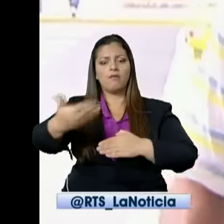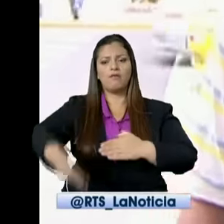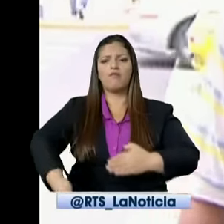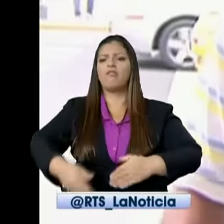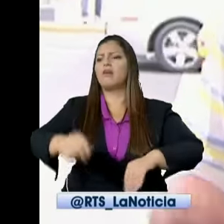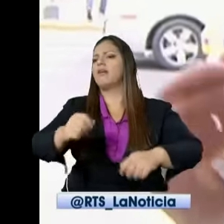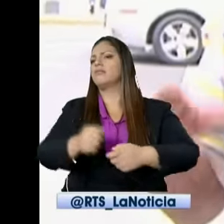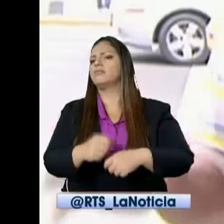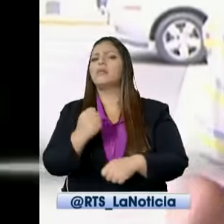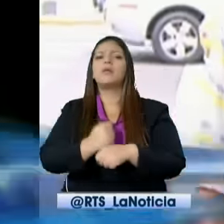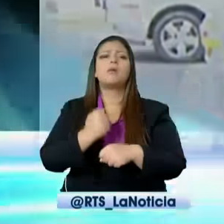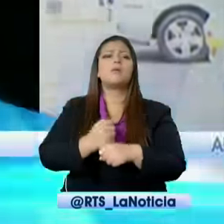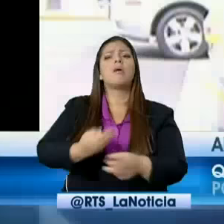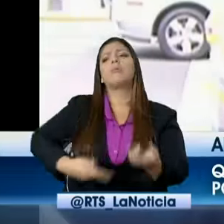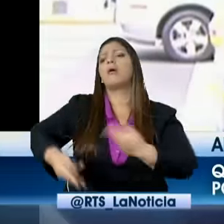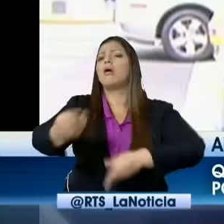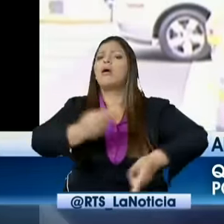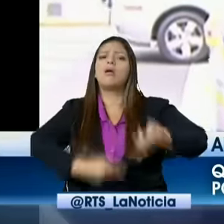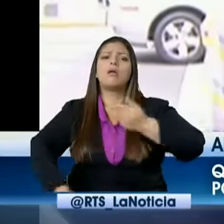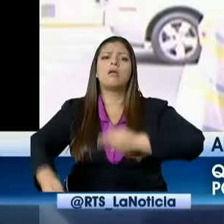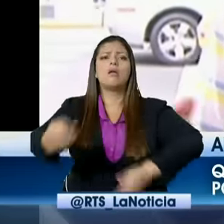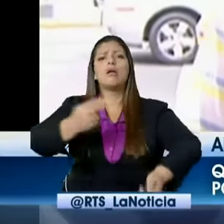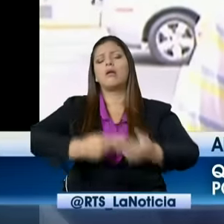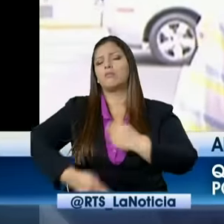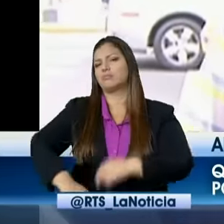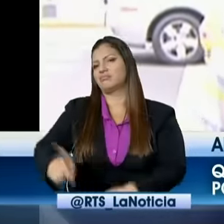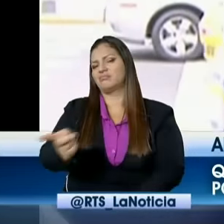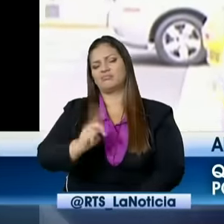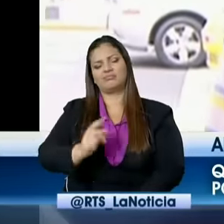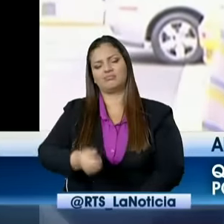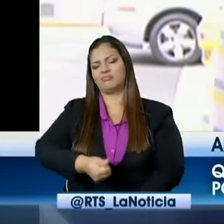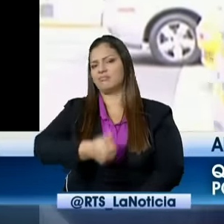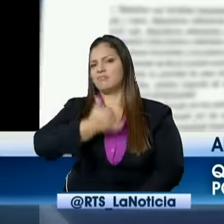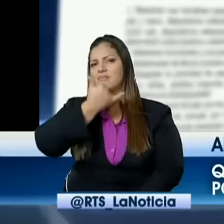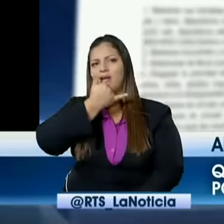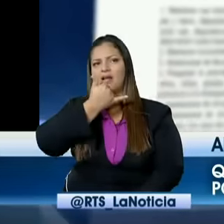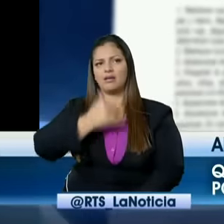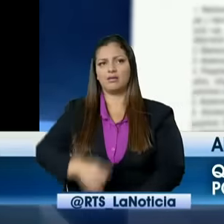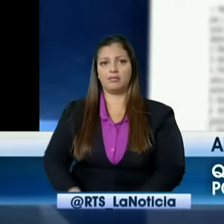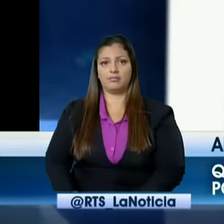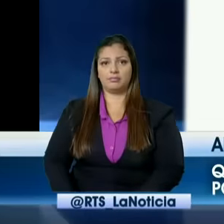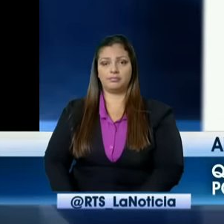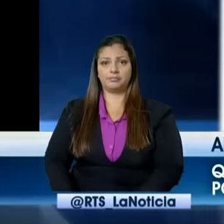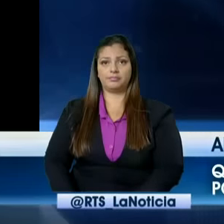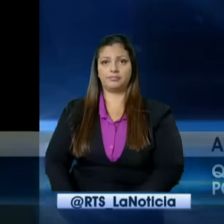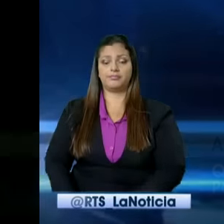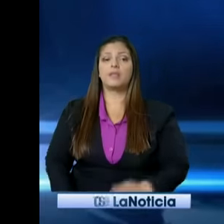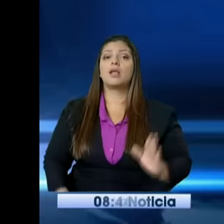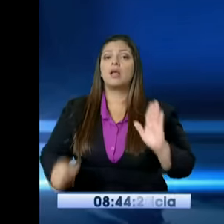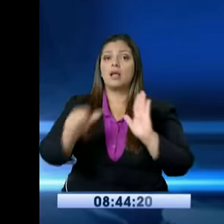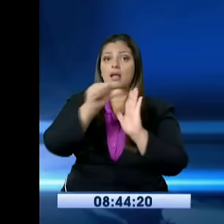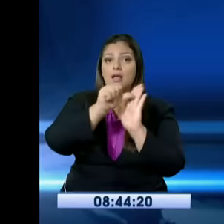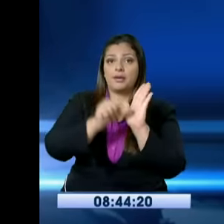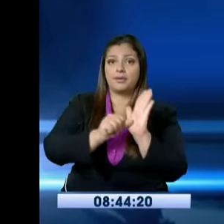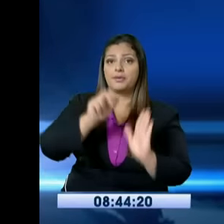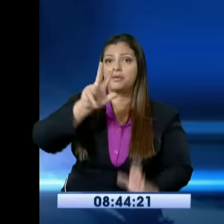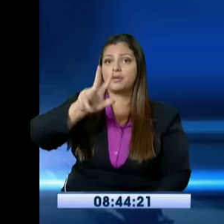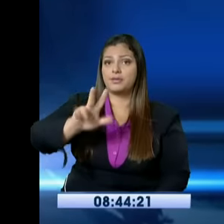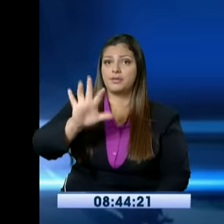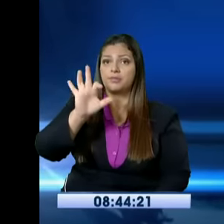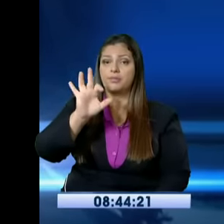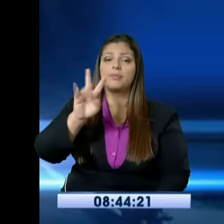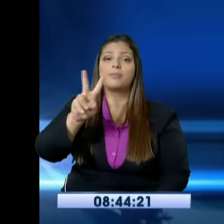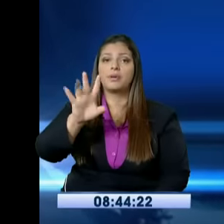tirársela a la camioneta como caiga. Y si es posible, jalarlo y pegarles a uno. Mientras que el artículo 329 de la Constitución